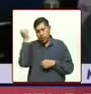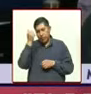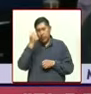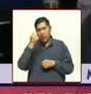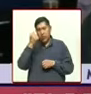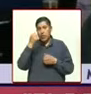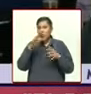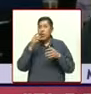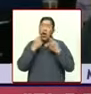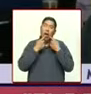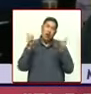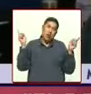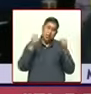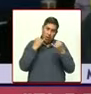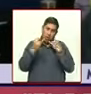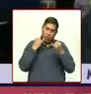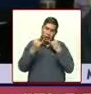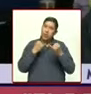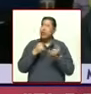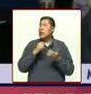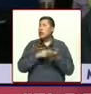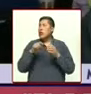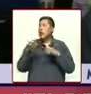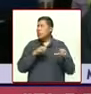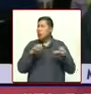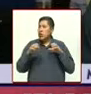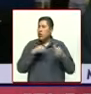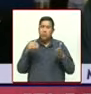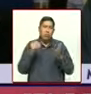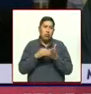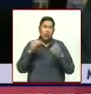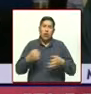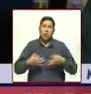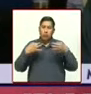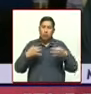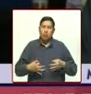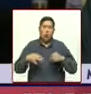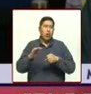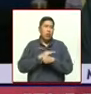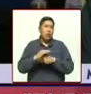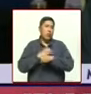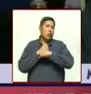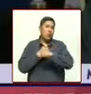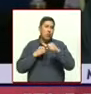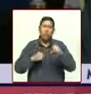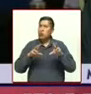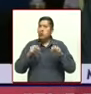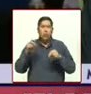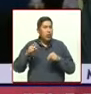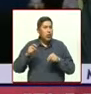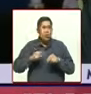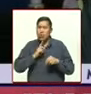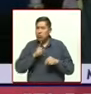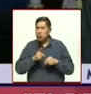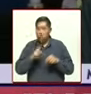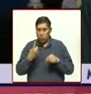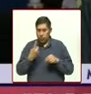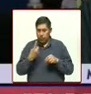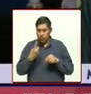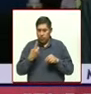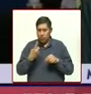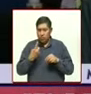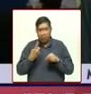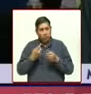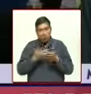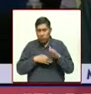que él ha prestado ya su declaración informativa y para realizar una imputación formal el Ministerio Público no necesita tener certeza y prueba plena.